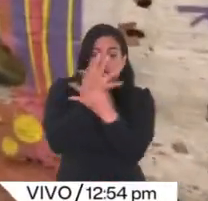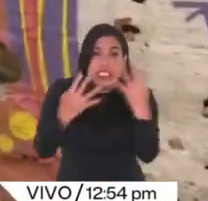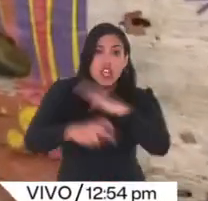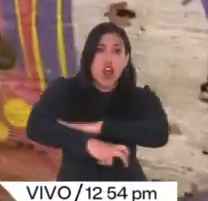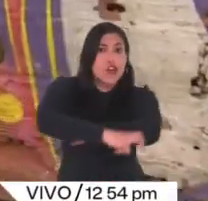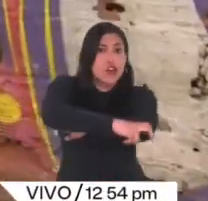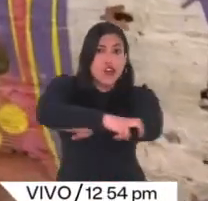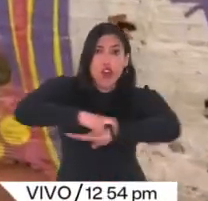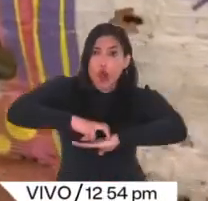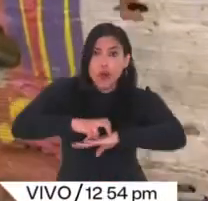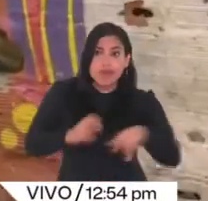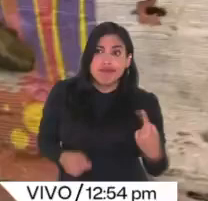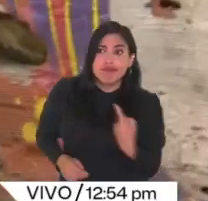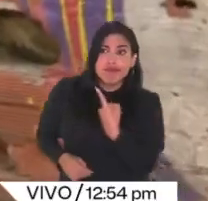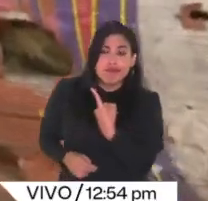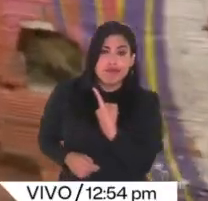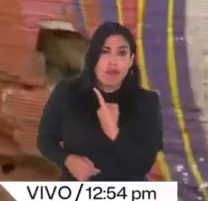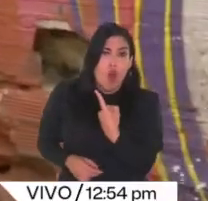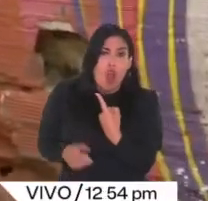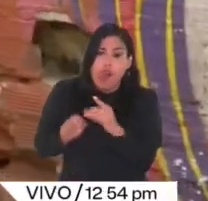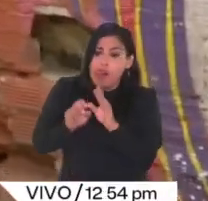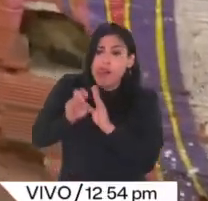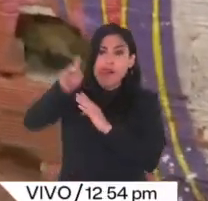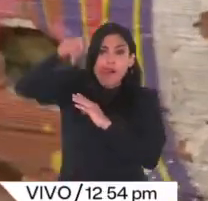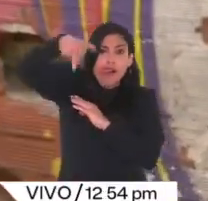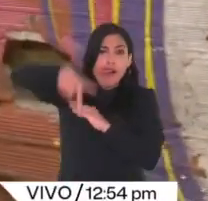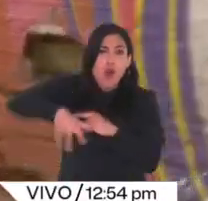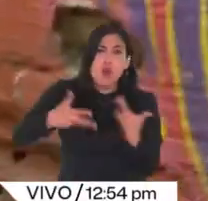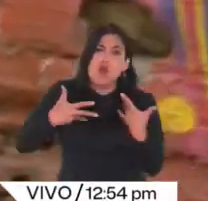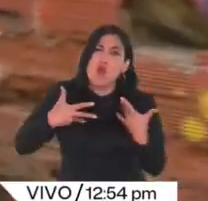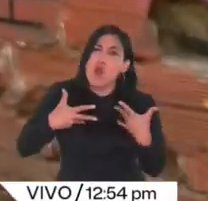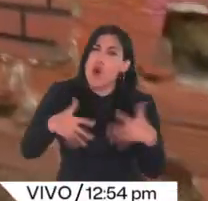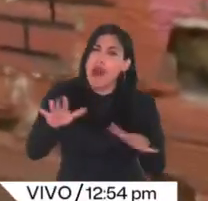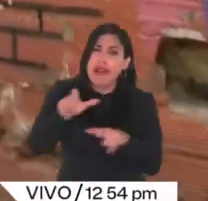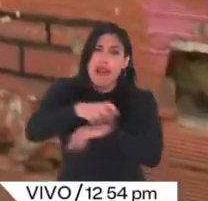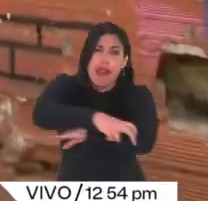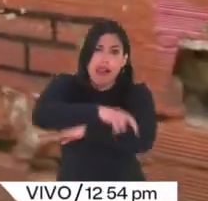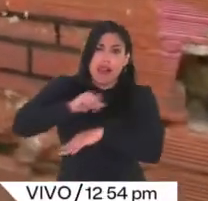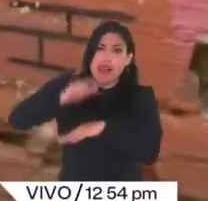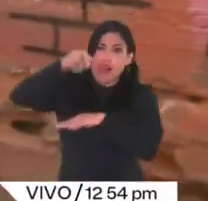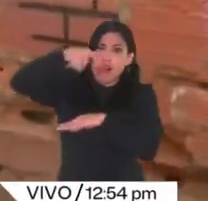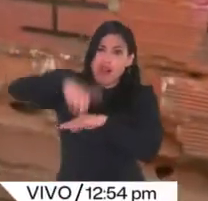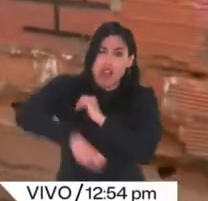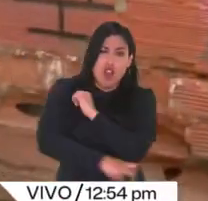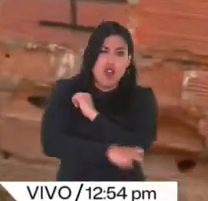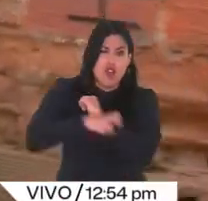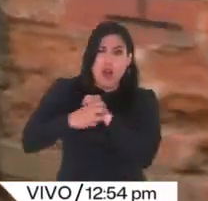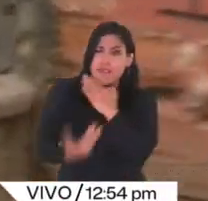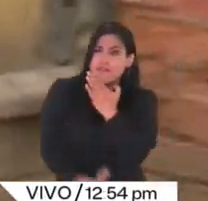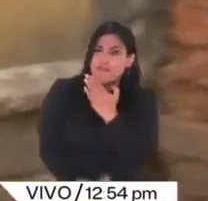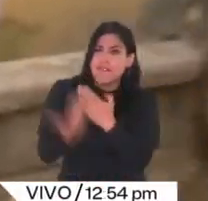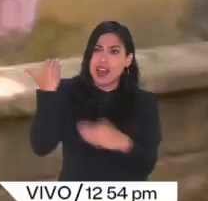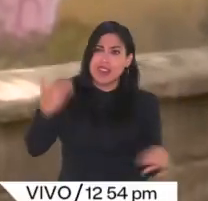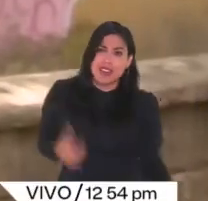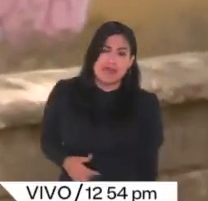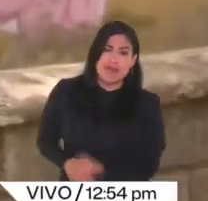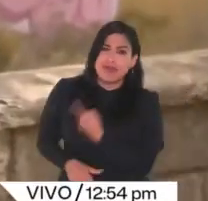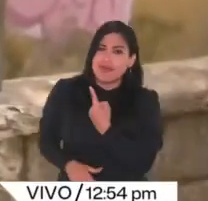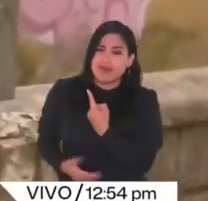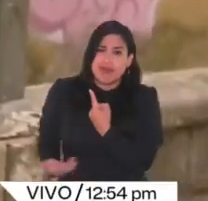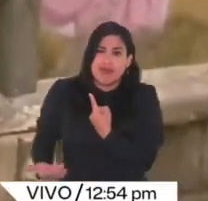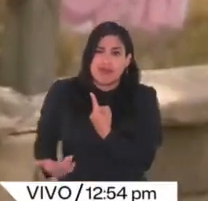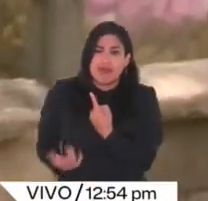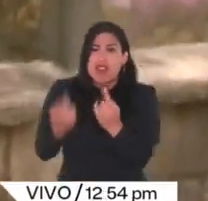educativa. Claramente por ahí puede ingresar cualquier persona y entrar a atracar a las personas que están adentro del colegio